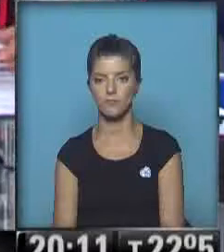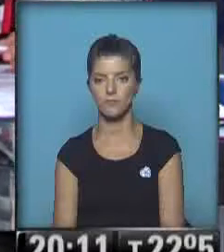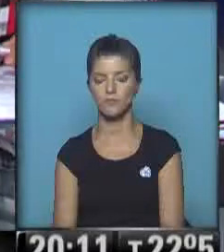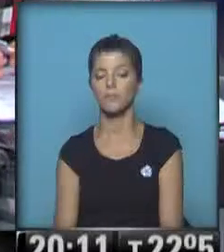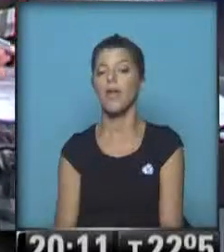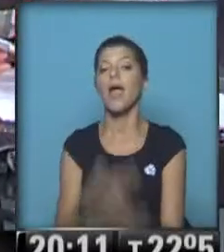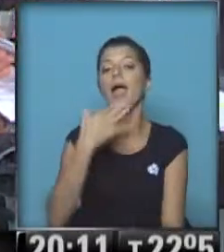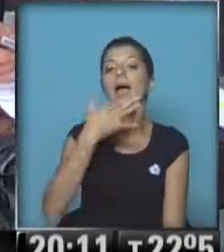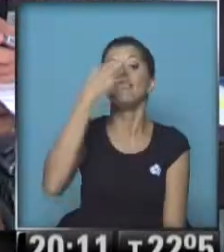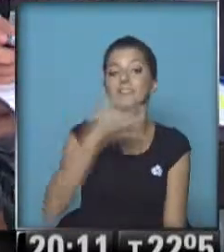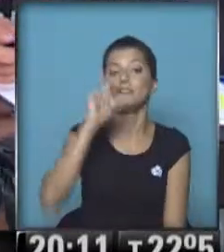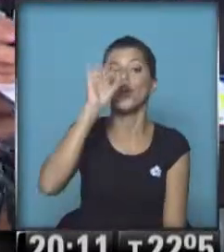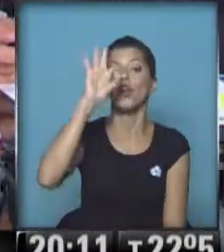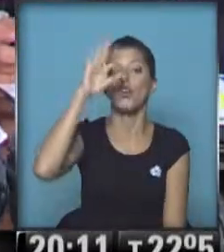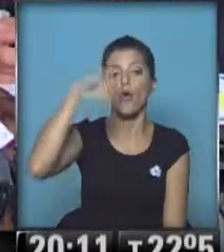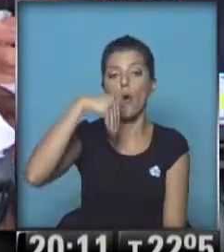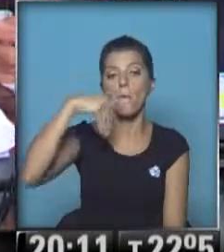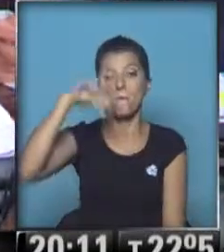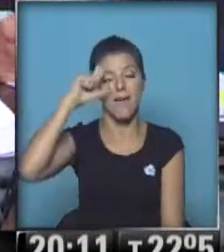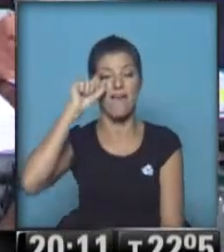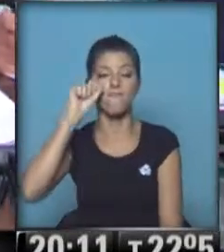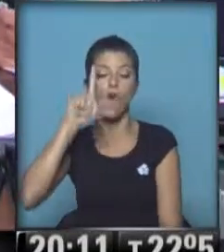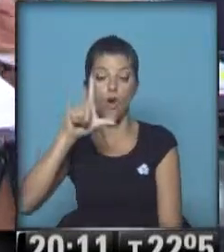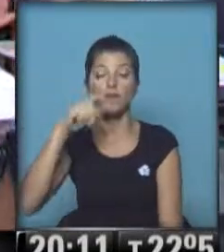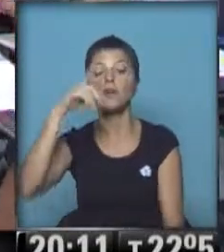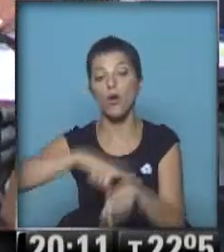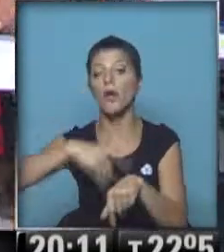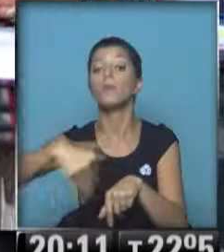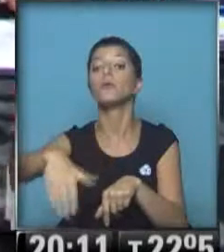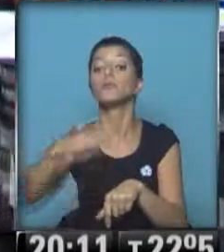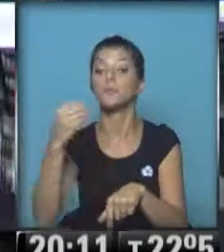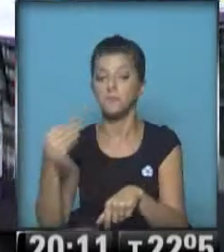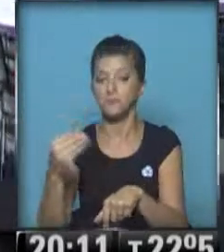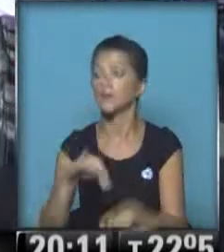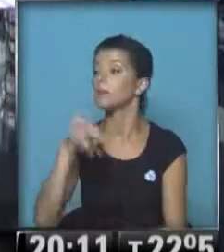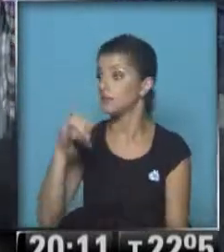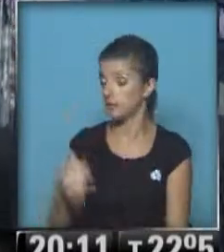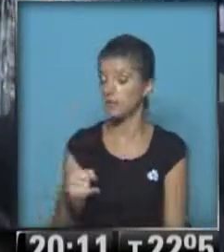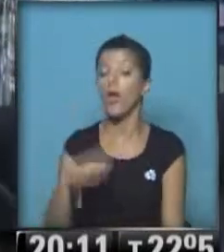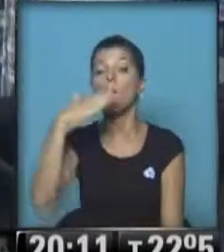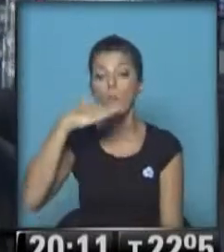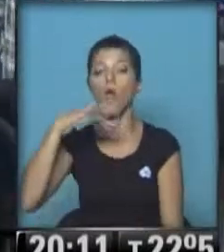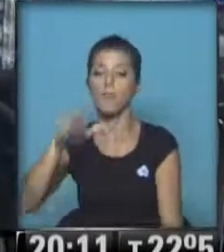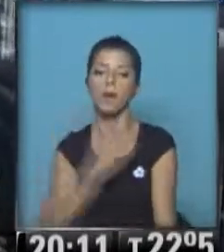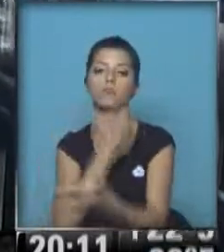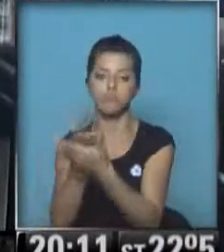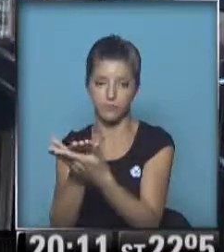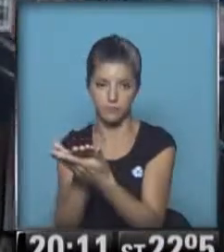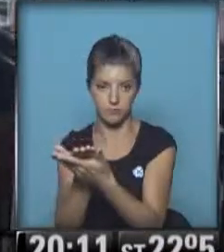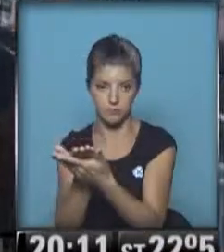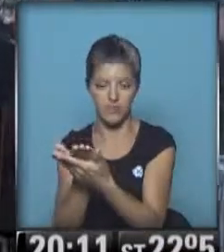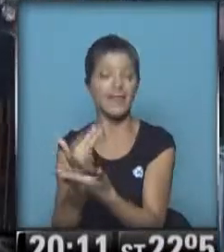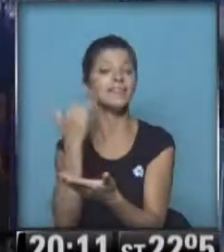La decisión de la Conmebol, lo había adelantado Pablo Tiburcio, y las repercusiones horas después, Pablo. Así es, bueno, Boca va a apelar, ya está